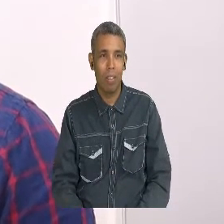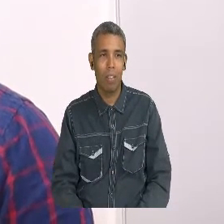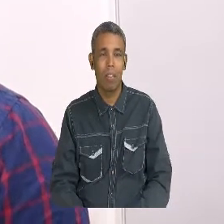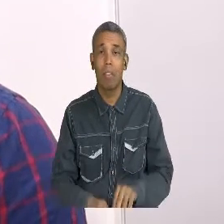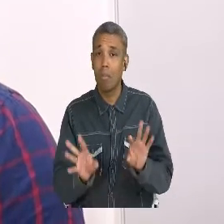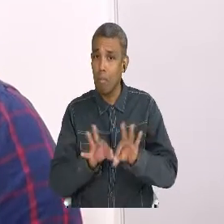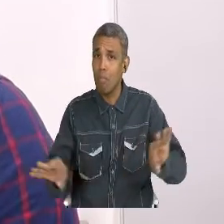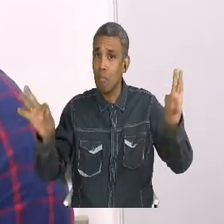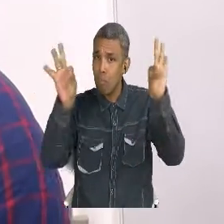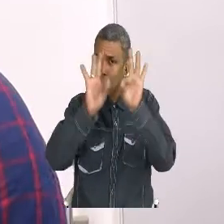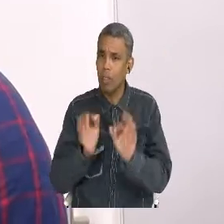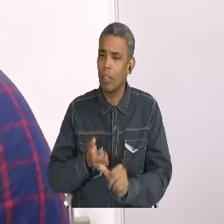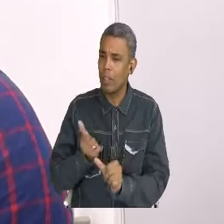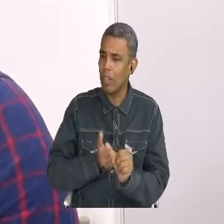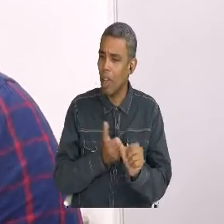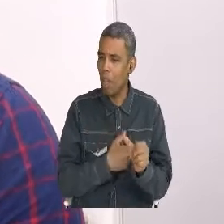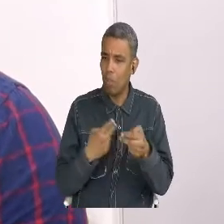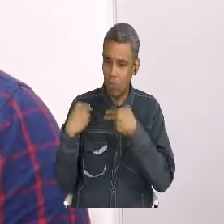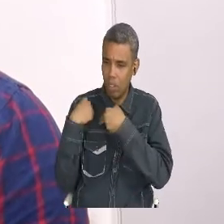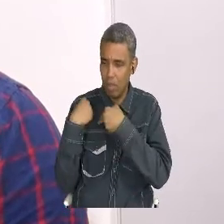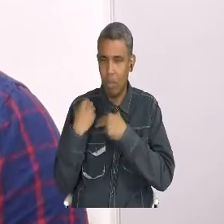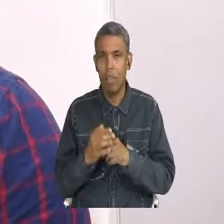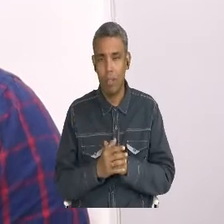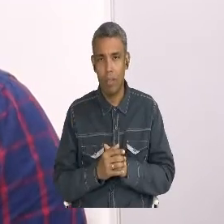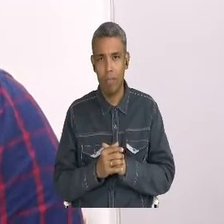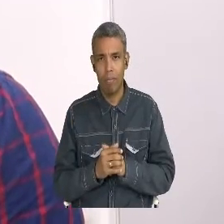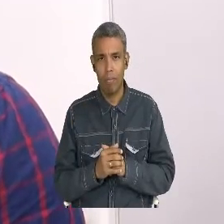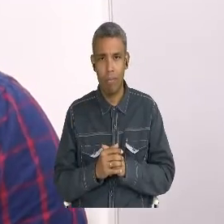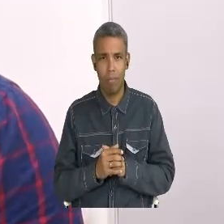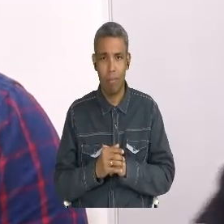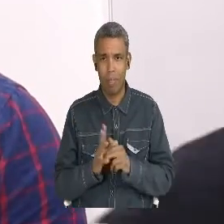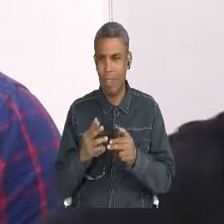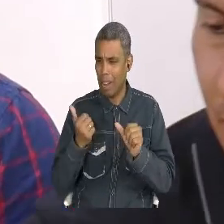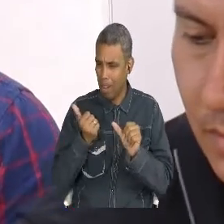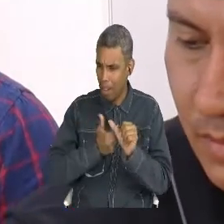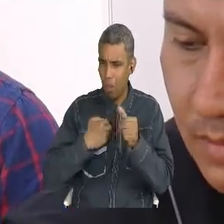que esté trabajando, ¿sí? Cada